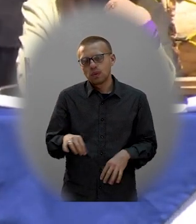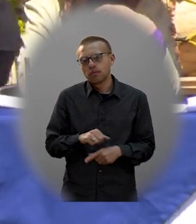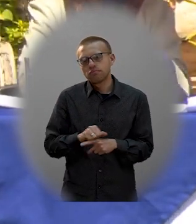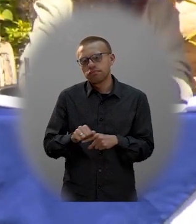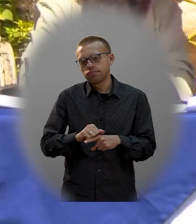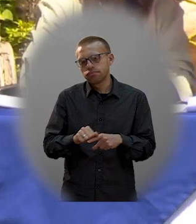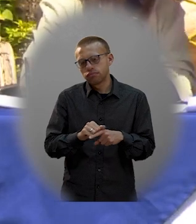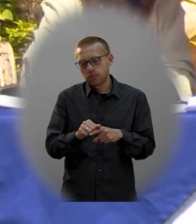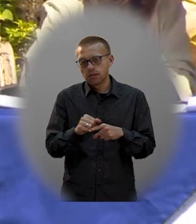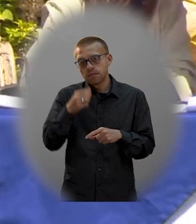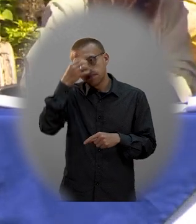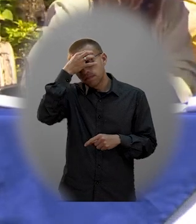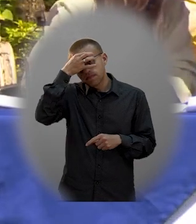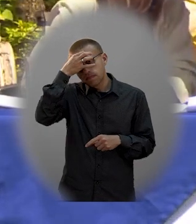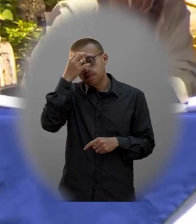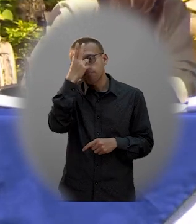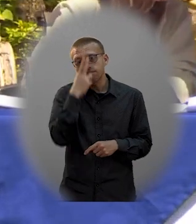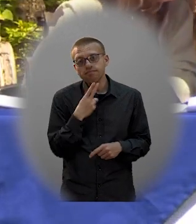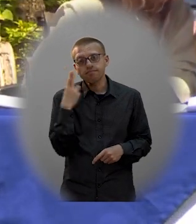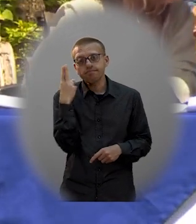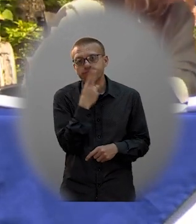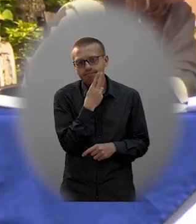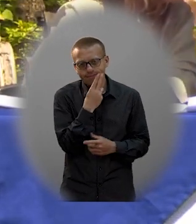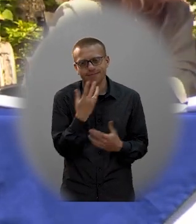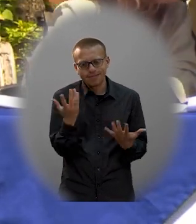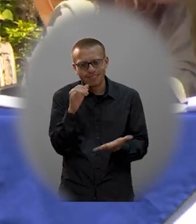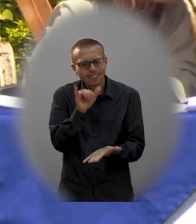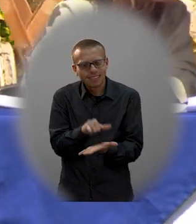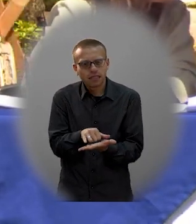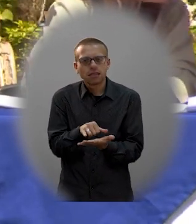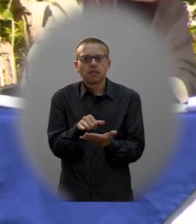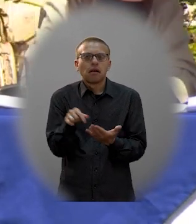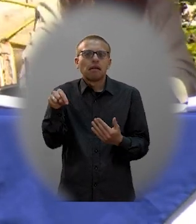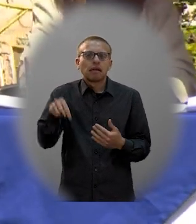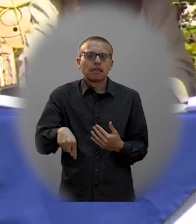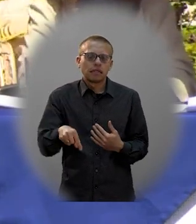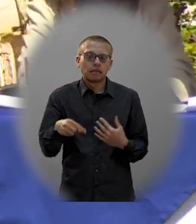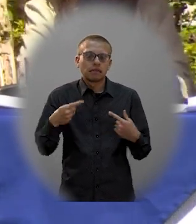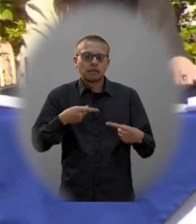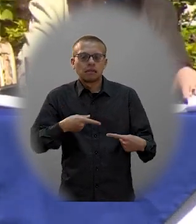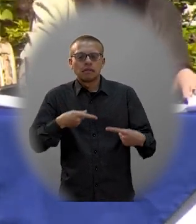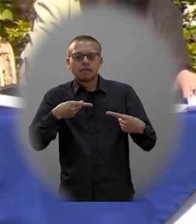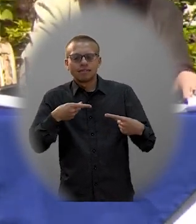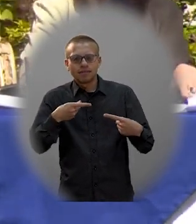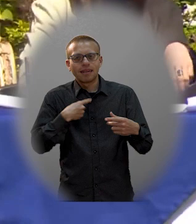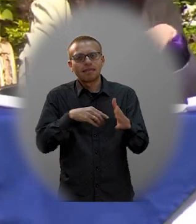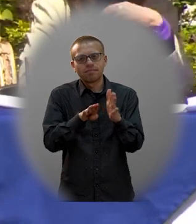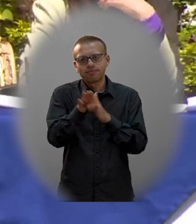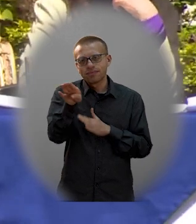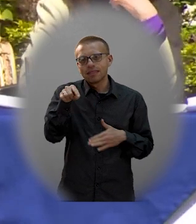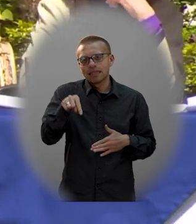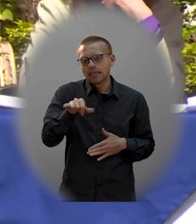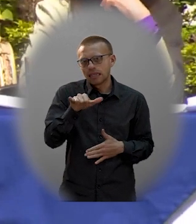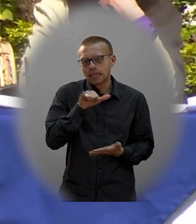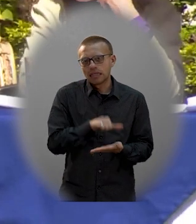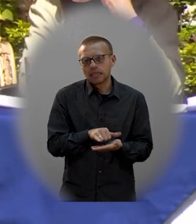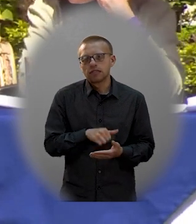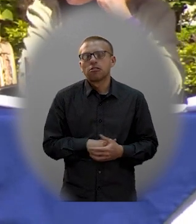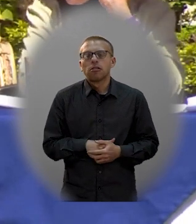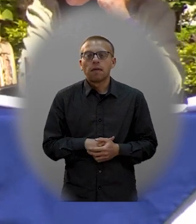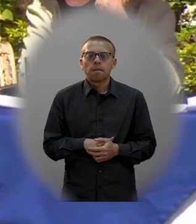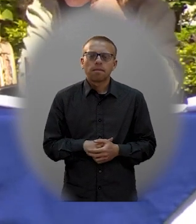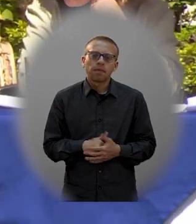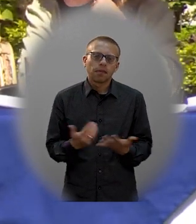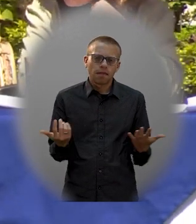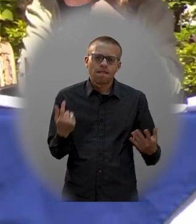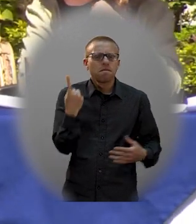de compromiso en abordar estas tensiones, que finalmente es lo que nos permite avanzar. Nos quedan dos preguntas para cada una. Yo